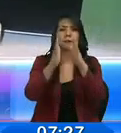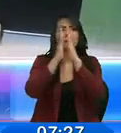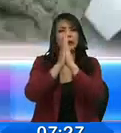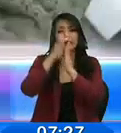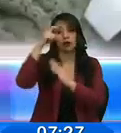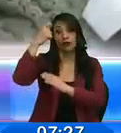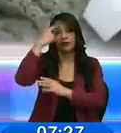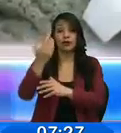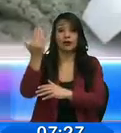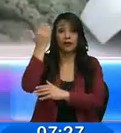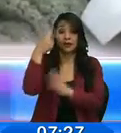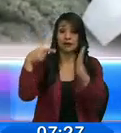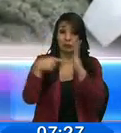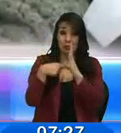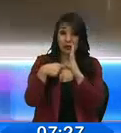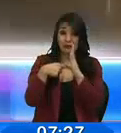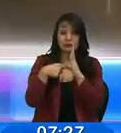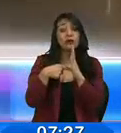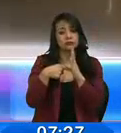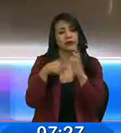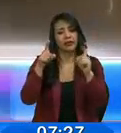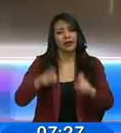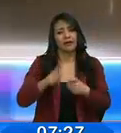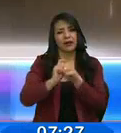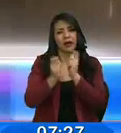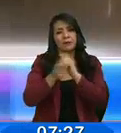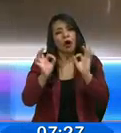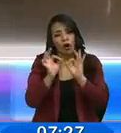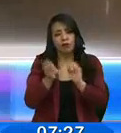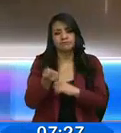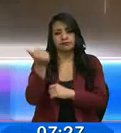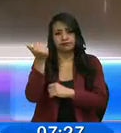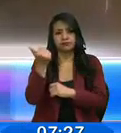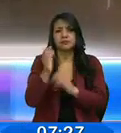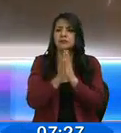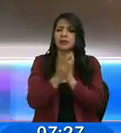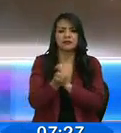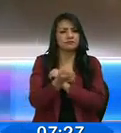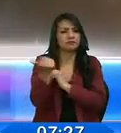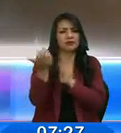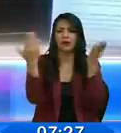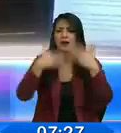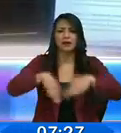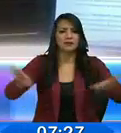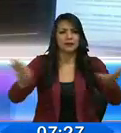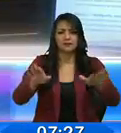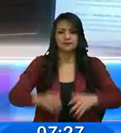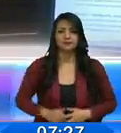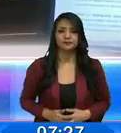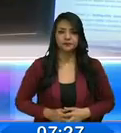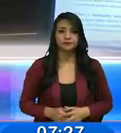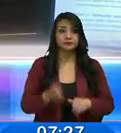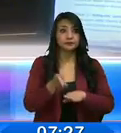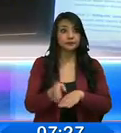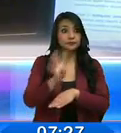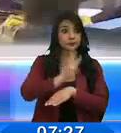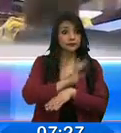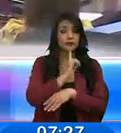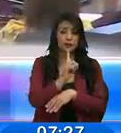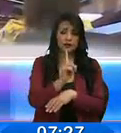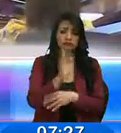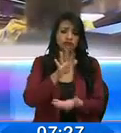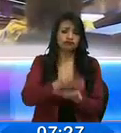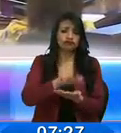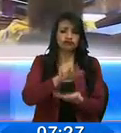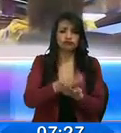por el gobierno anterior pueda ser revisado. Debemos hablar entonces de la derogatoria porque se acabó esa base. En la Asamblea aseguran que están abiertos